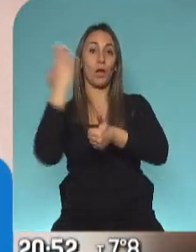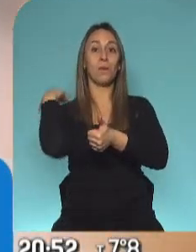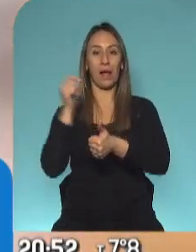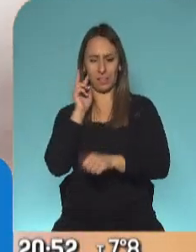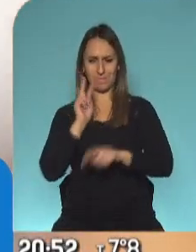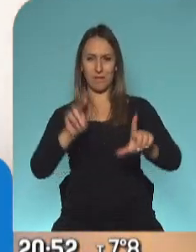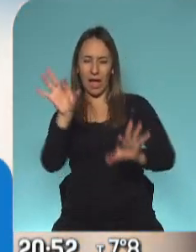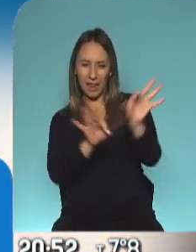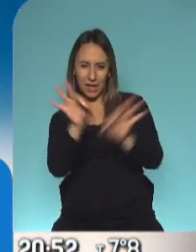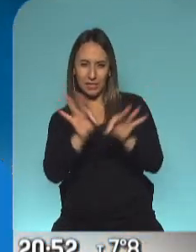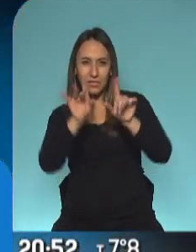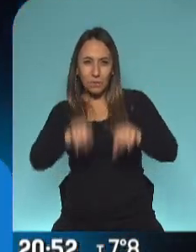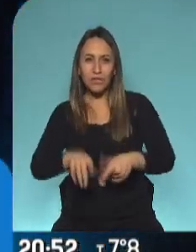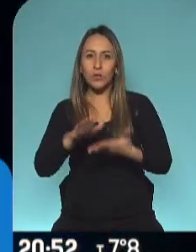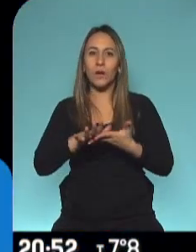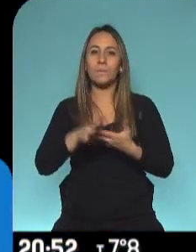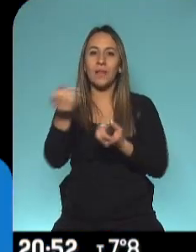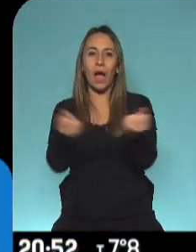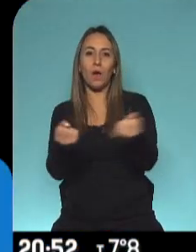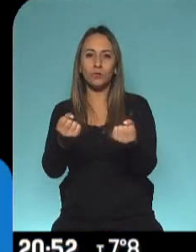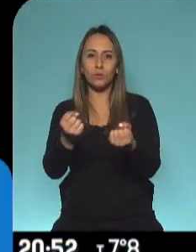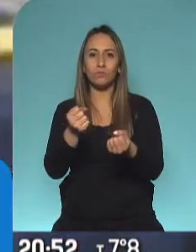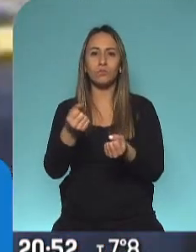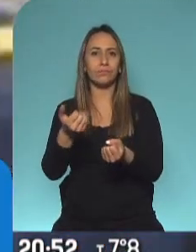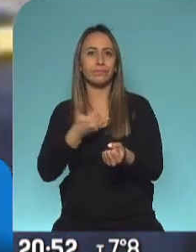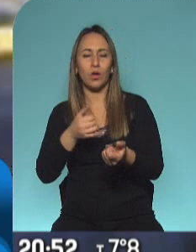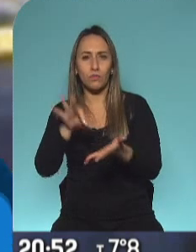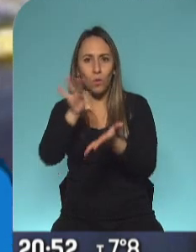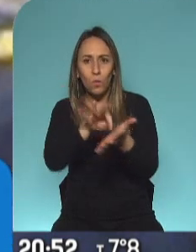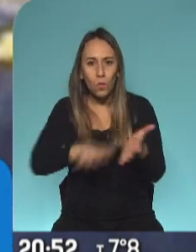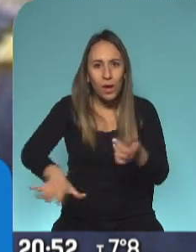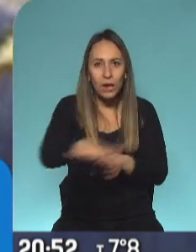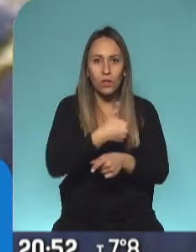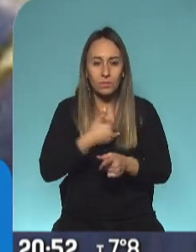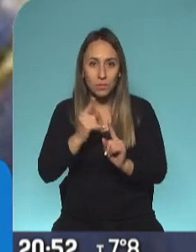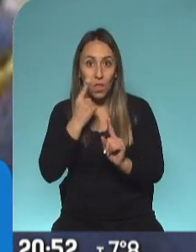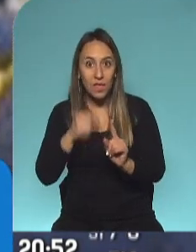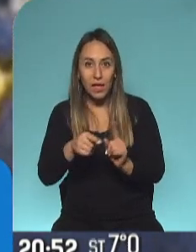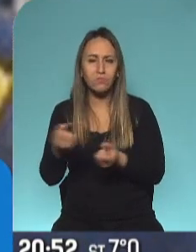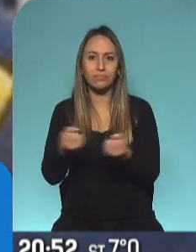análisis de geolocalización vehicular de los patrulleros utilizados durante ese día.